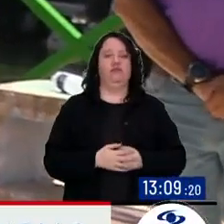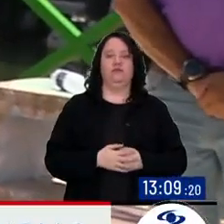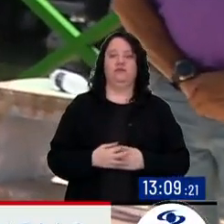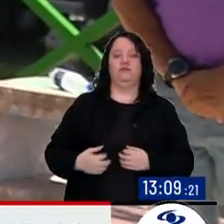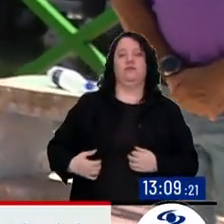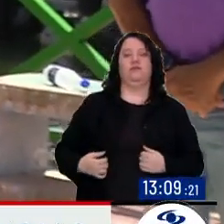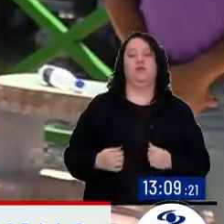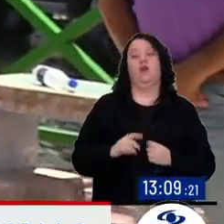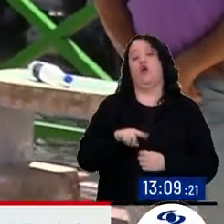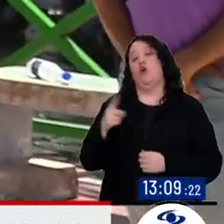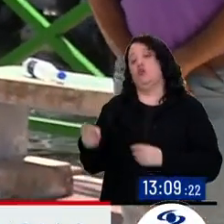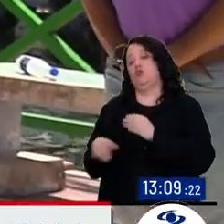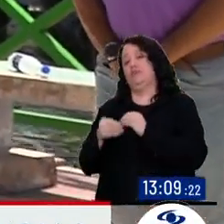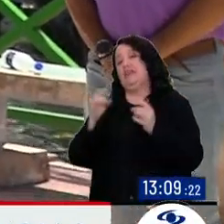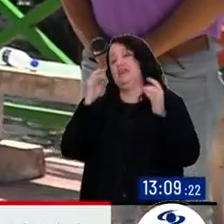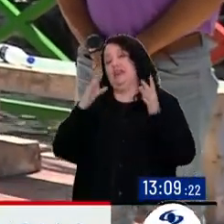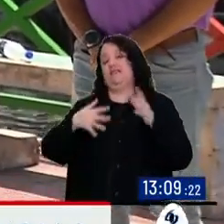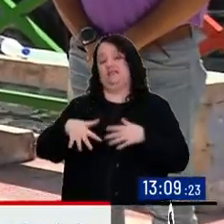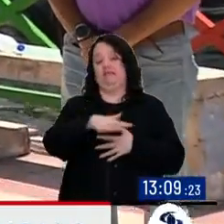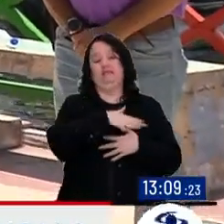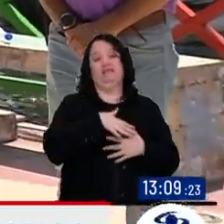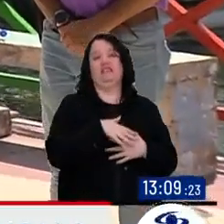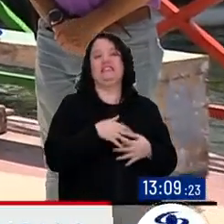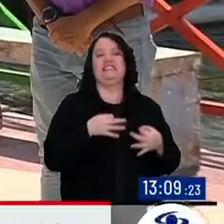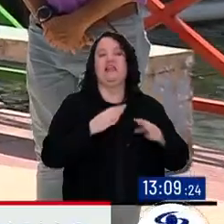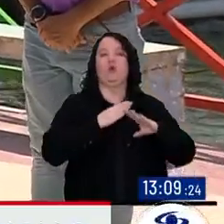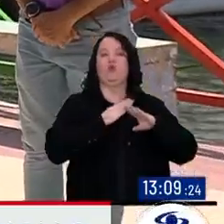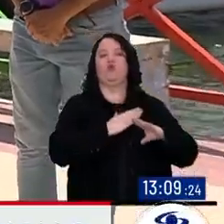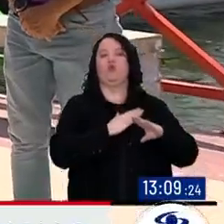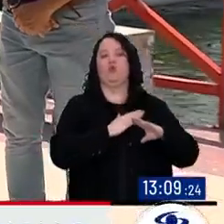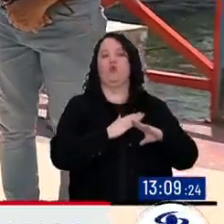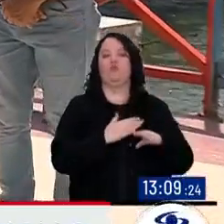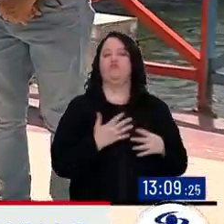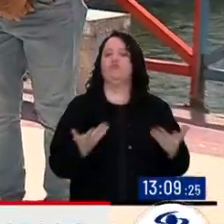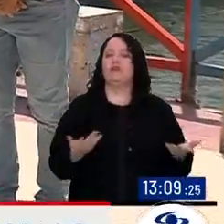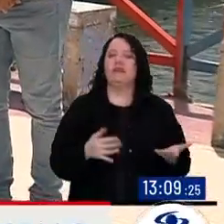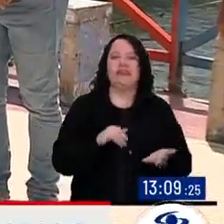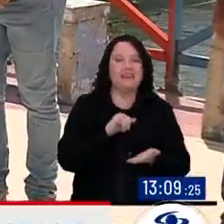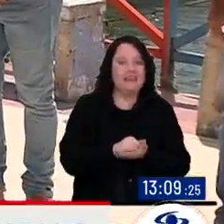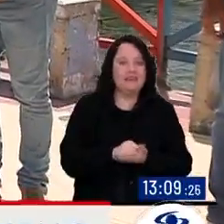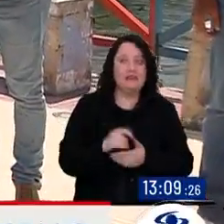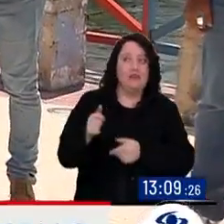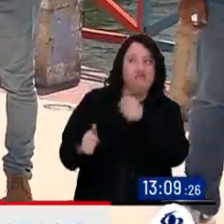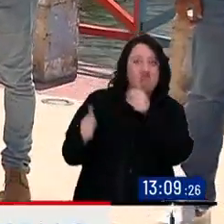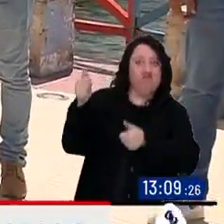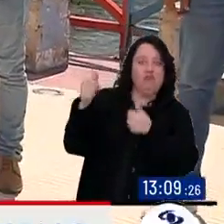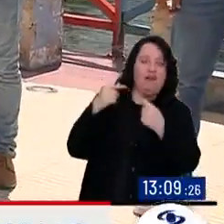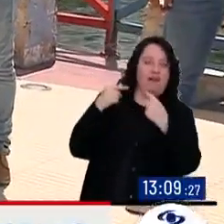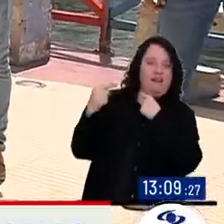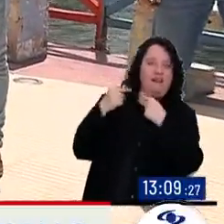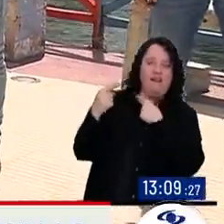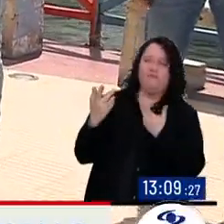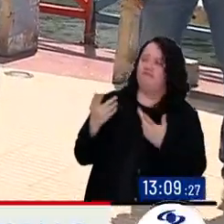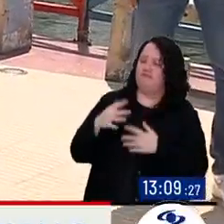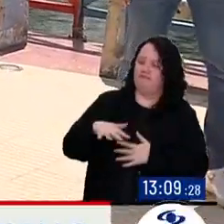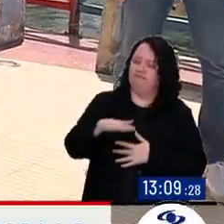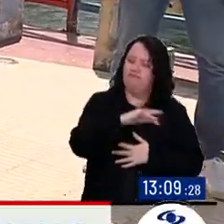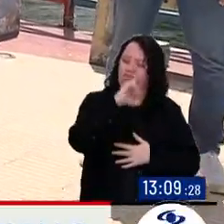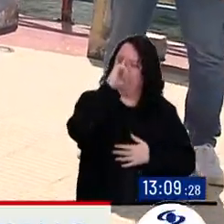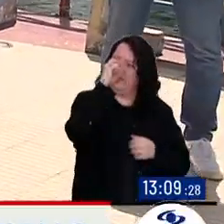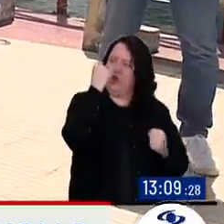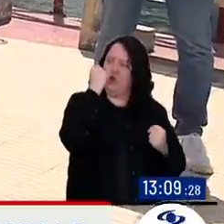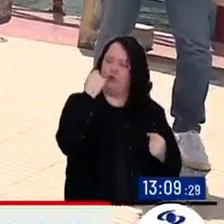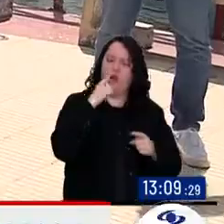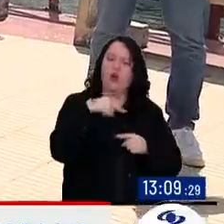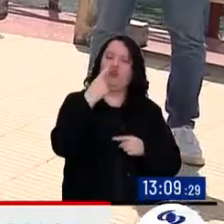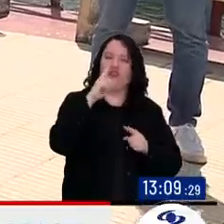Otro de los graves problemas que tiene San Andrés es el de la seguridad. Por eso hablamos con las autoridades. ¿Cuál es la mayor preocupación y qué esperan del